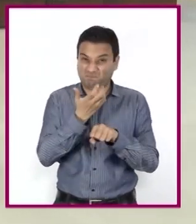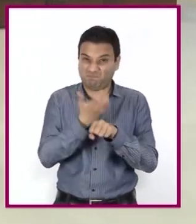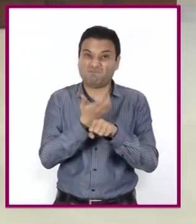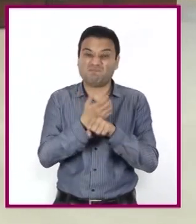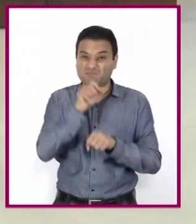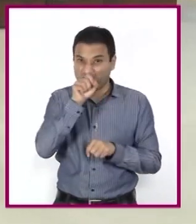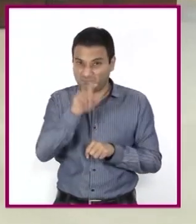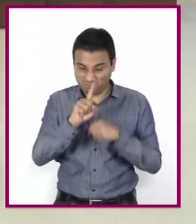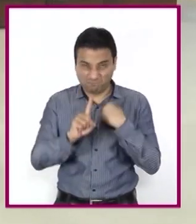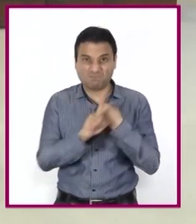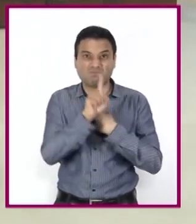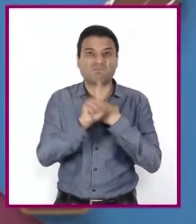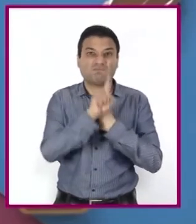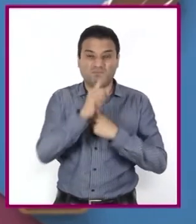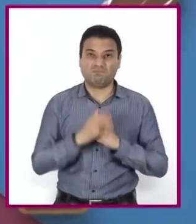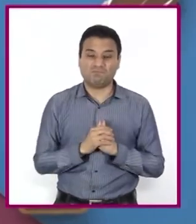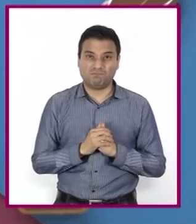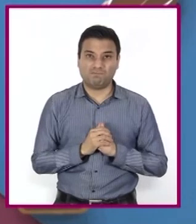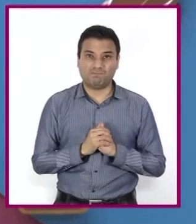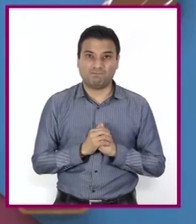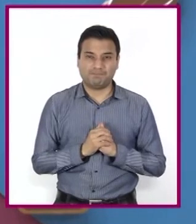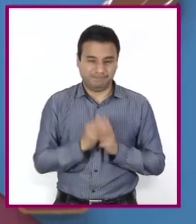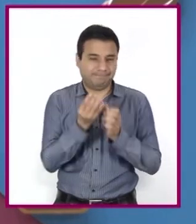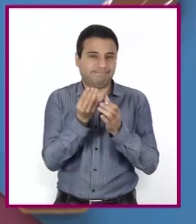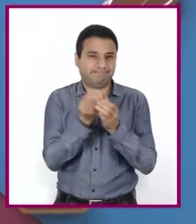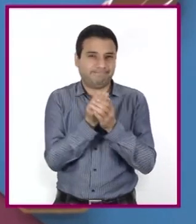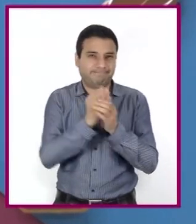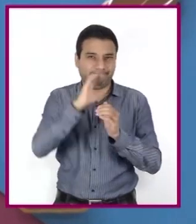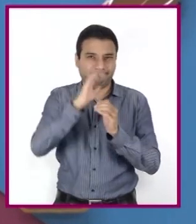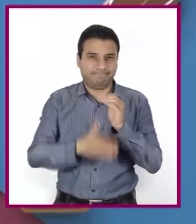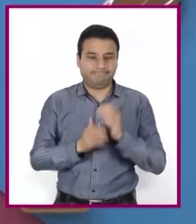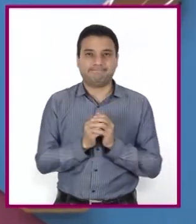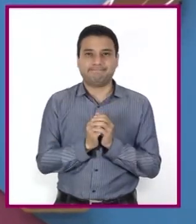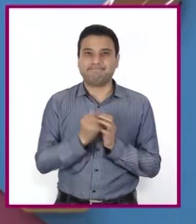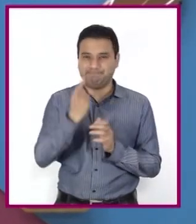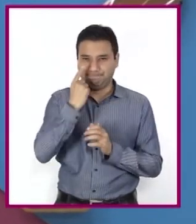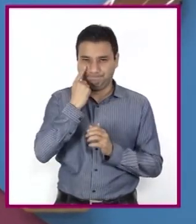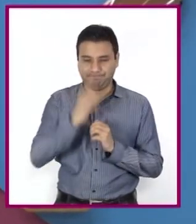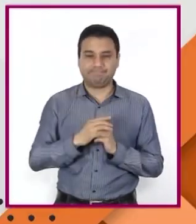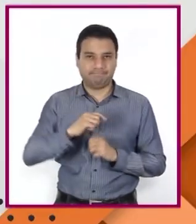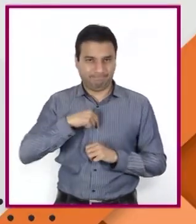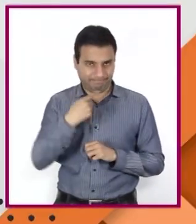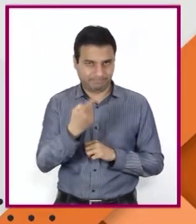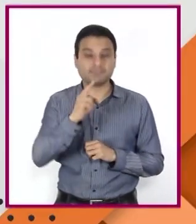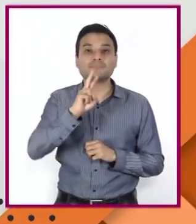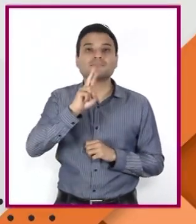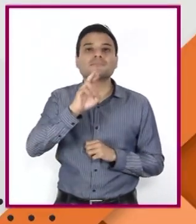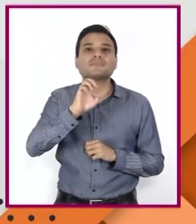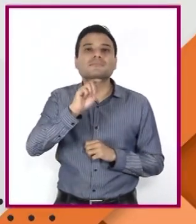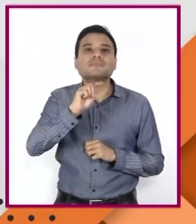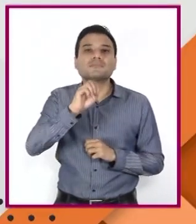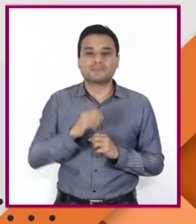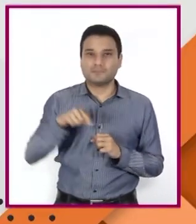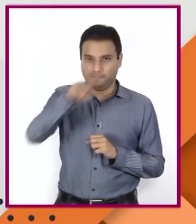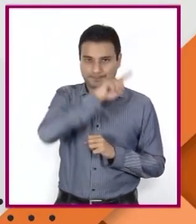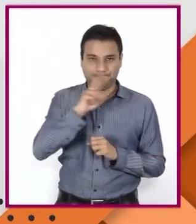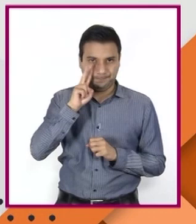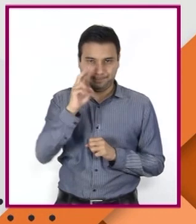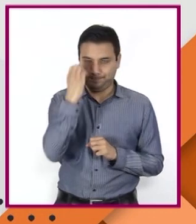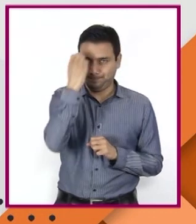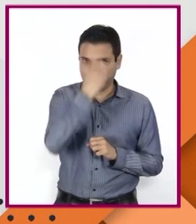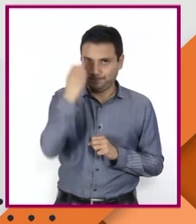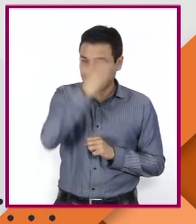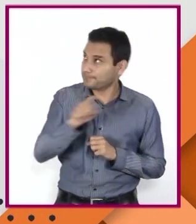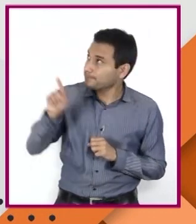del Océano Atlántico. Para cerrar la sesión, les presento el siguiente reto. Observen la siguiente